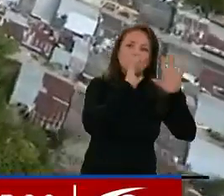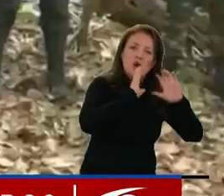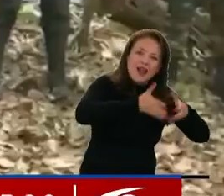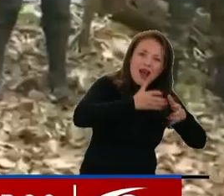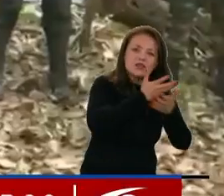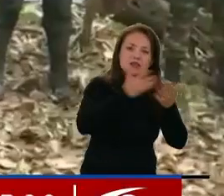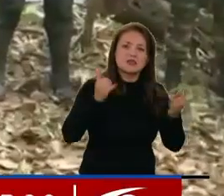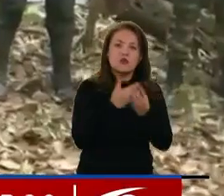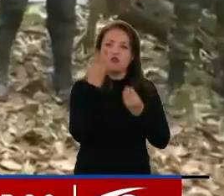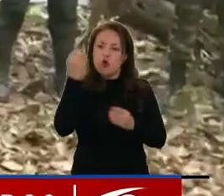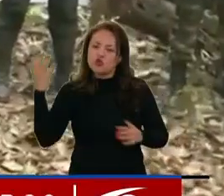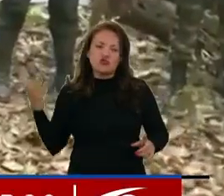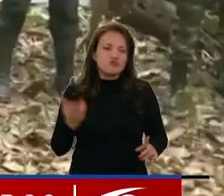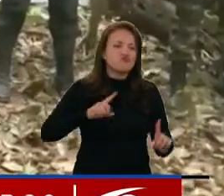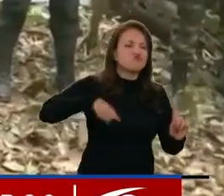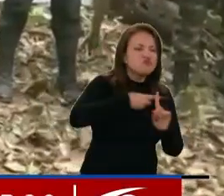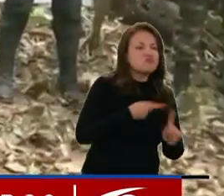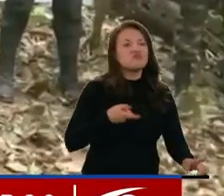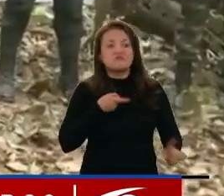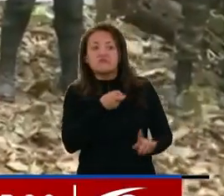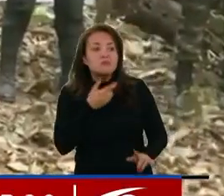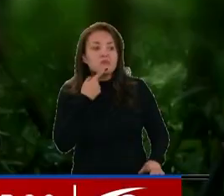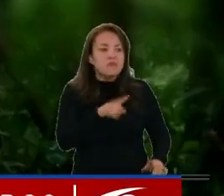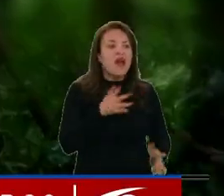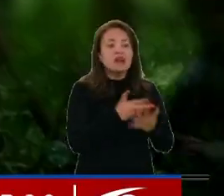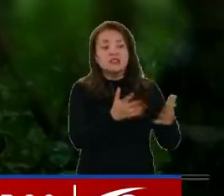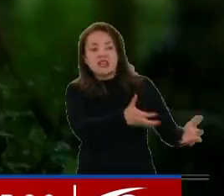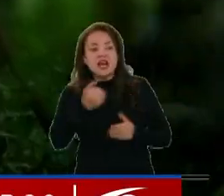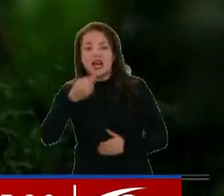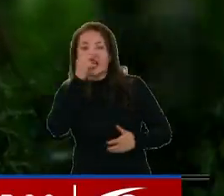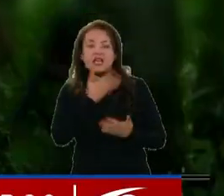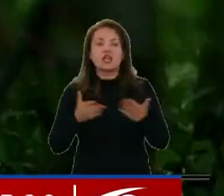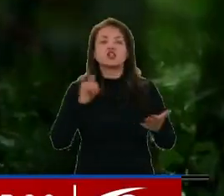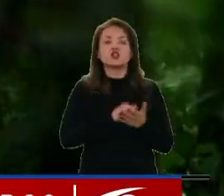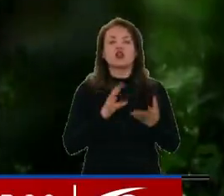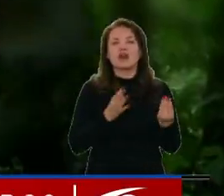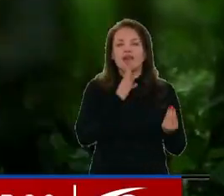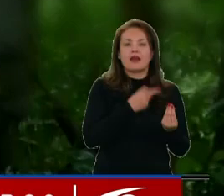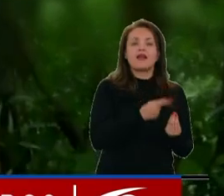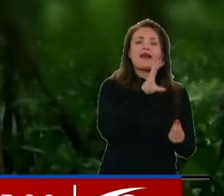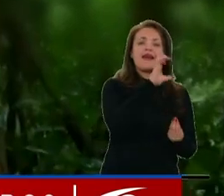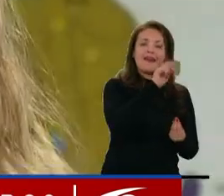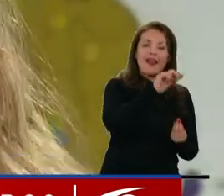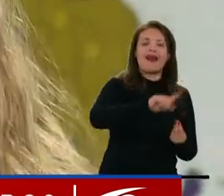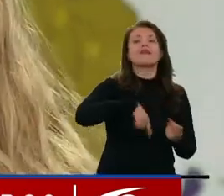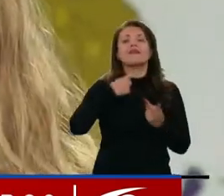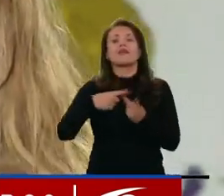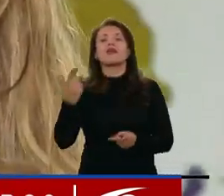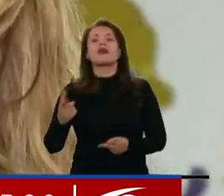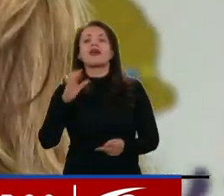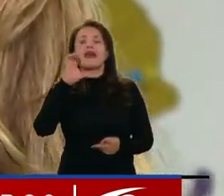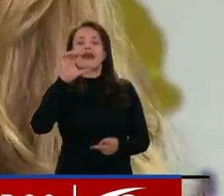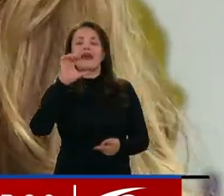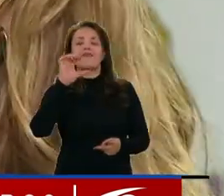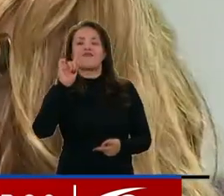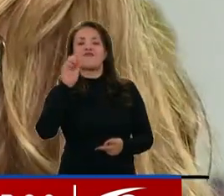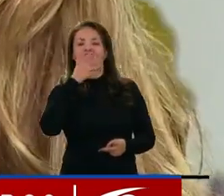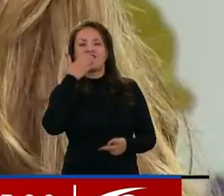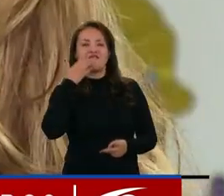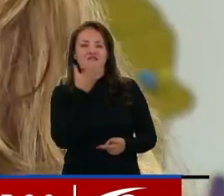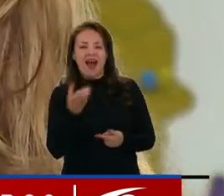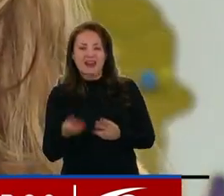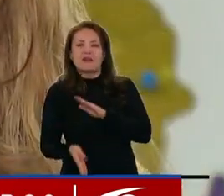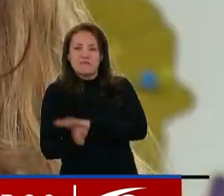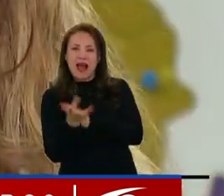intimidaciones por parte de grupos armados ilegales como el clan del Golfo y la disidencias de las FARC según la defensoría del pueblo por lo menos